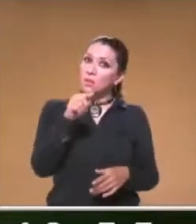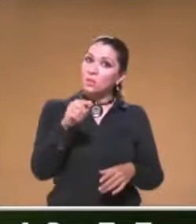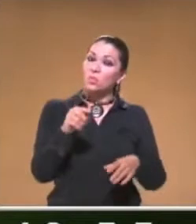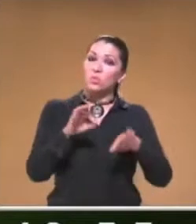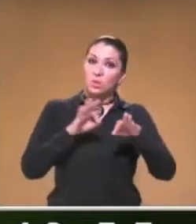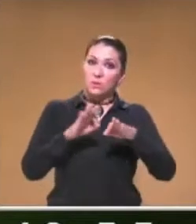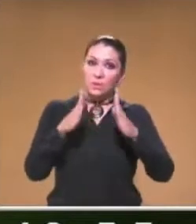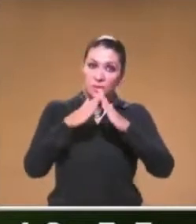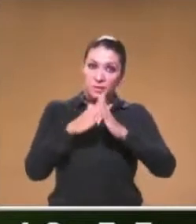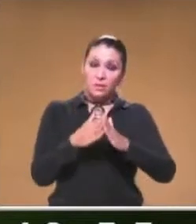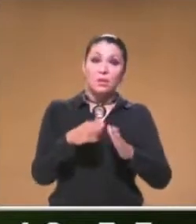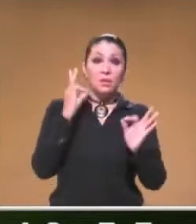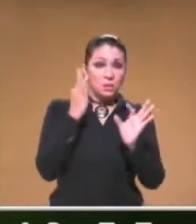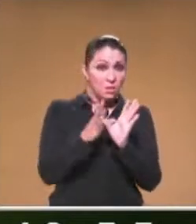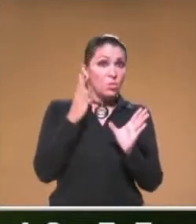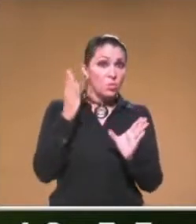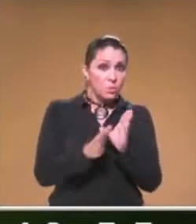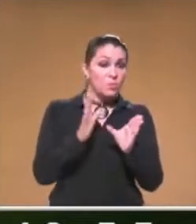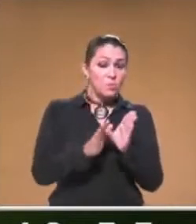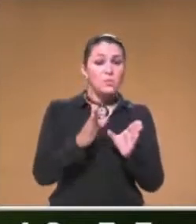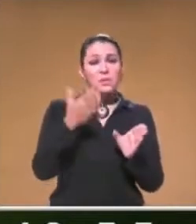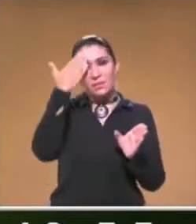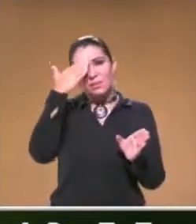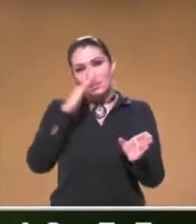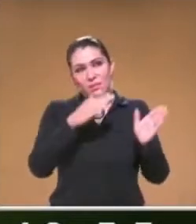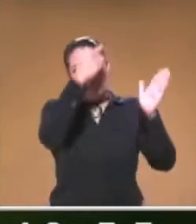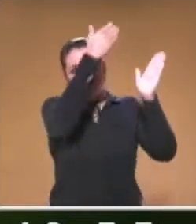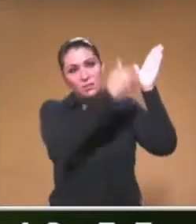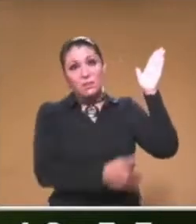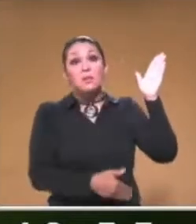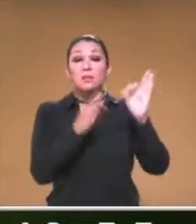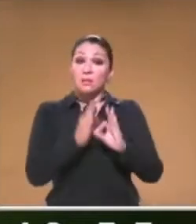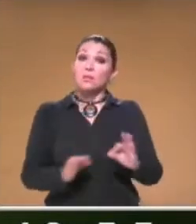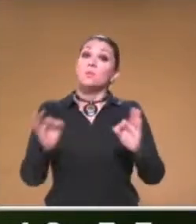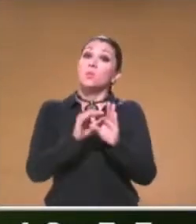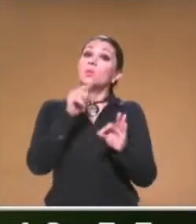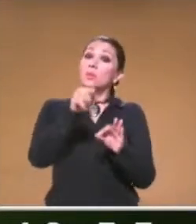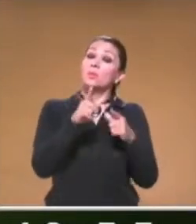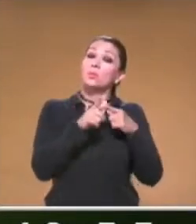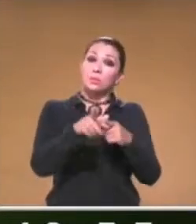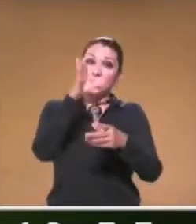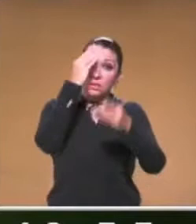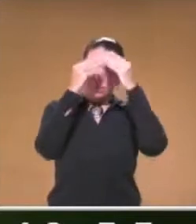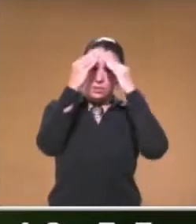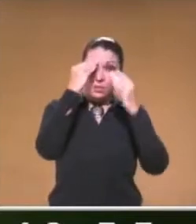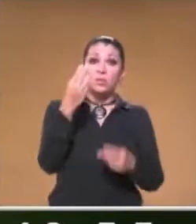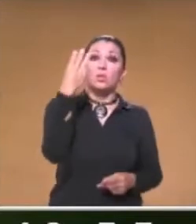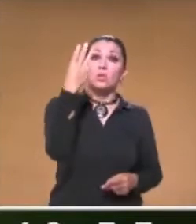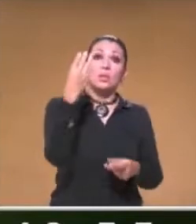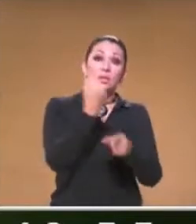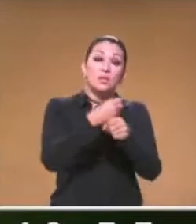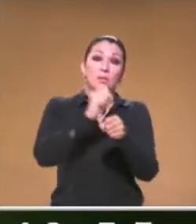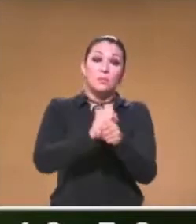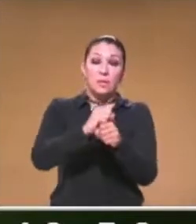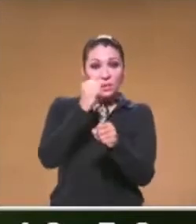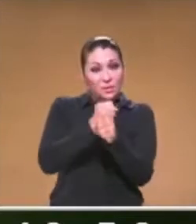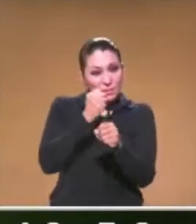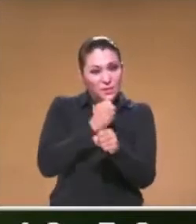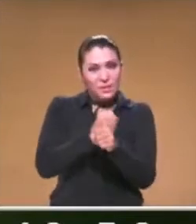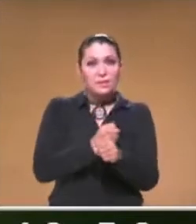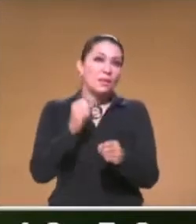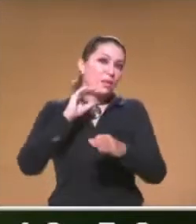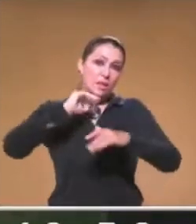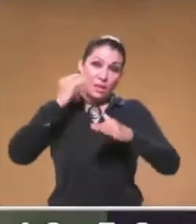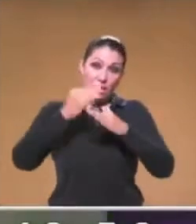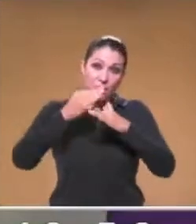trabajando y has estado cumpliendo con tus actividades, que es muy importante que lo hagas, recuerda que son 3 semanas de repaso y ya estamos en la última.